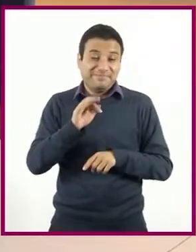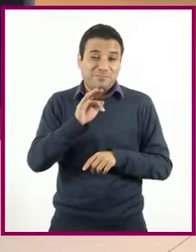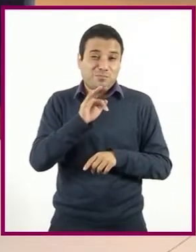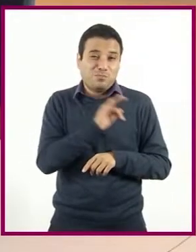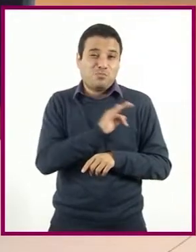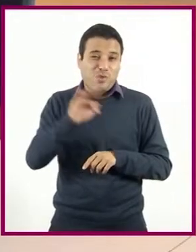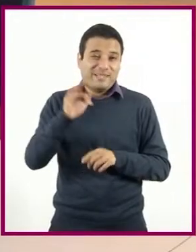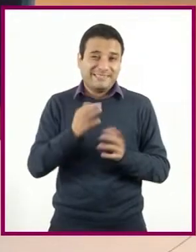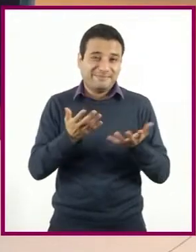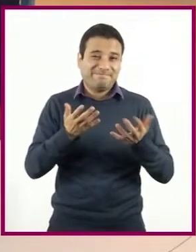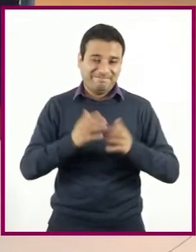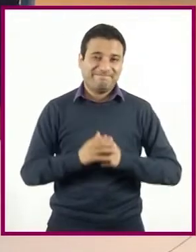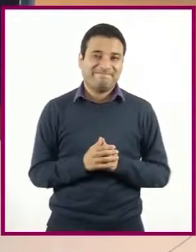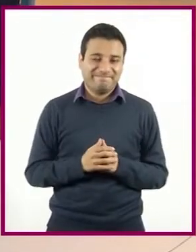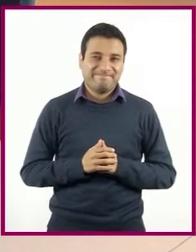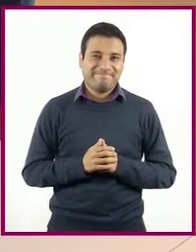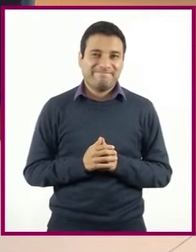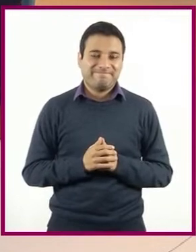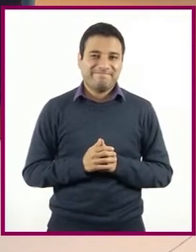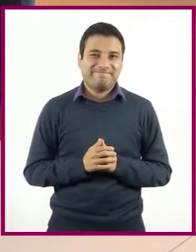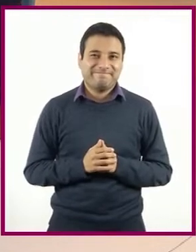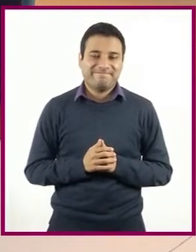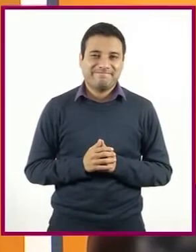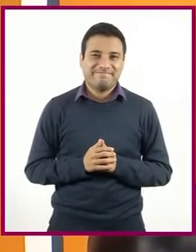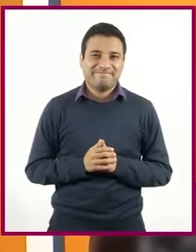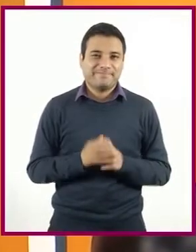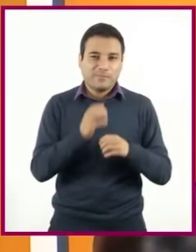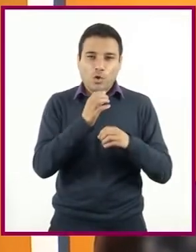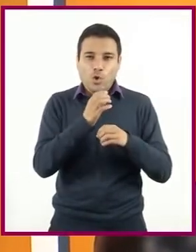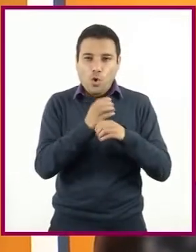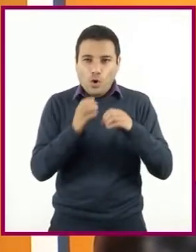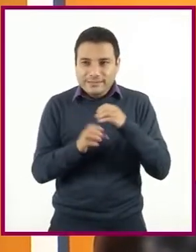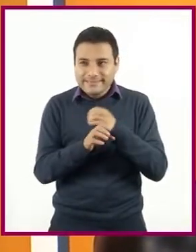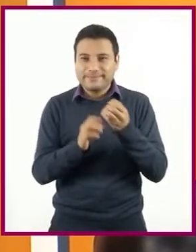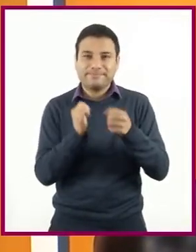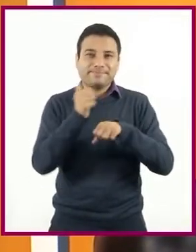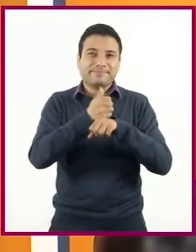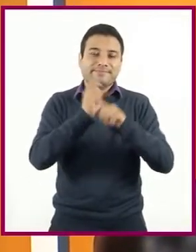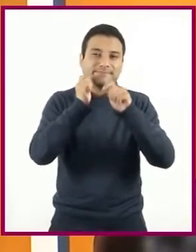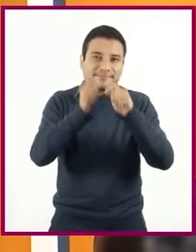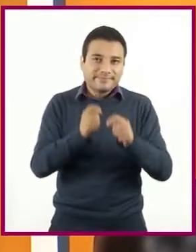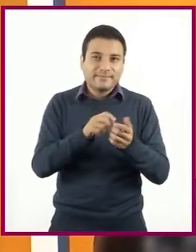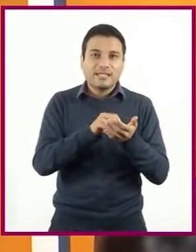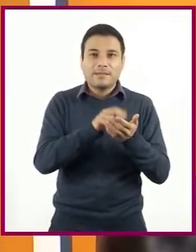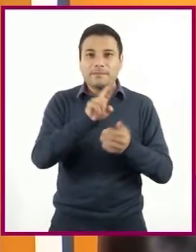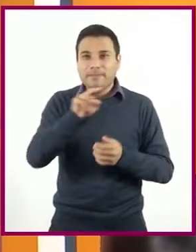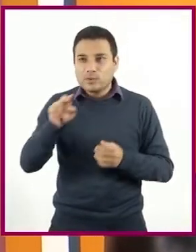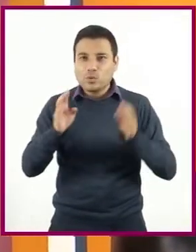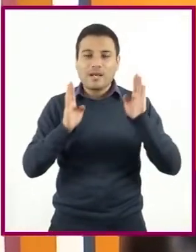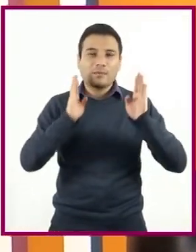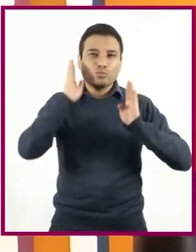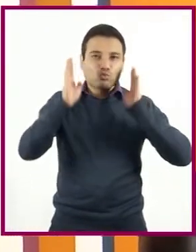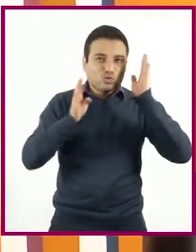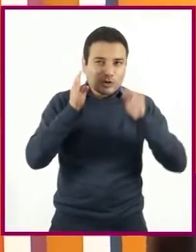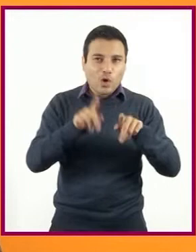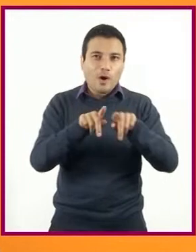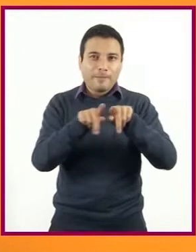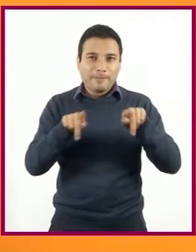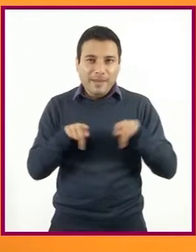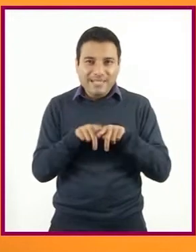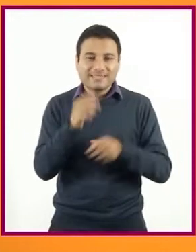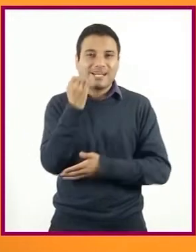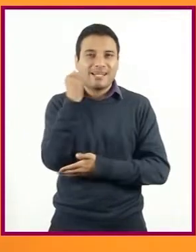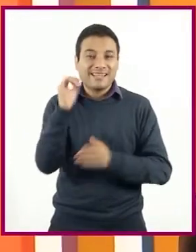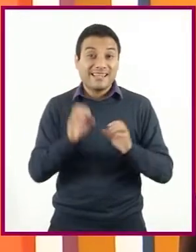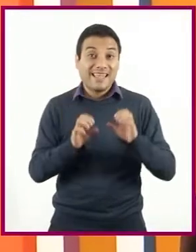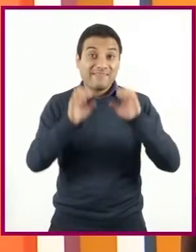ayudan a recordarlos para siempre. Objetos como esculturas, pinturas, museos, plazas, jardines, edificios